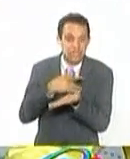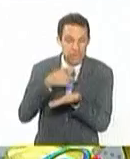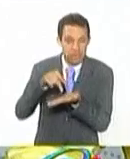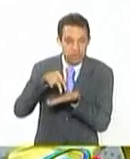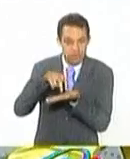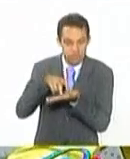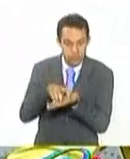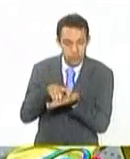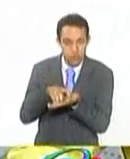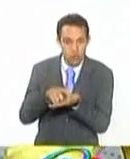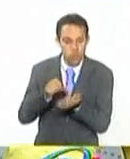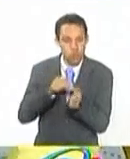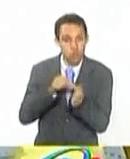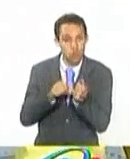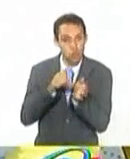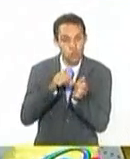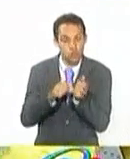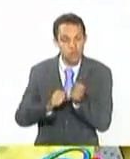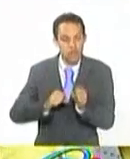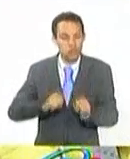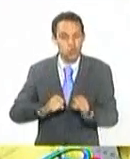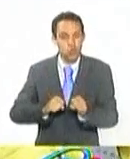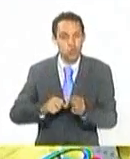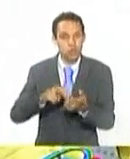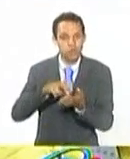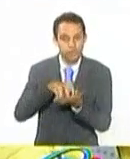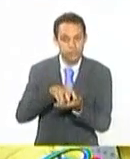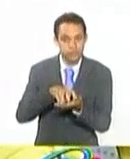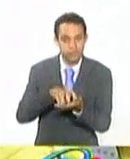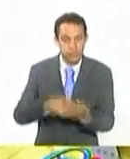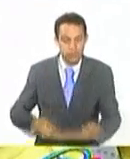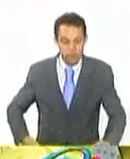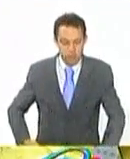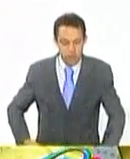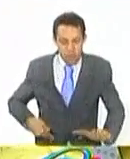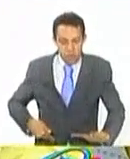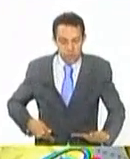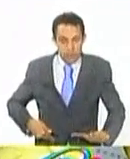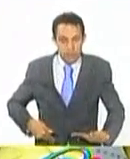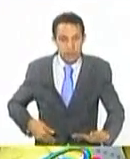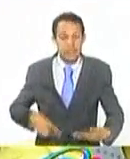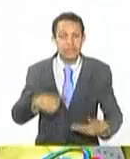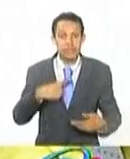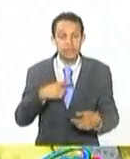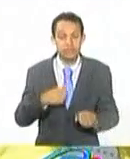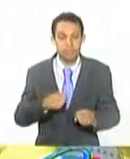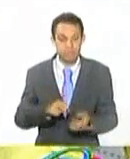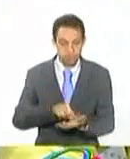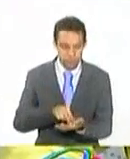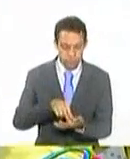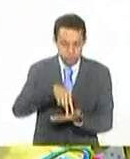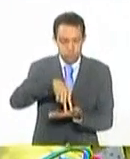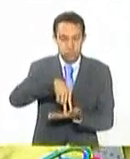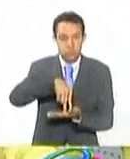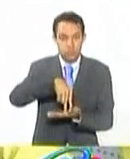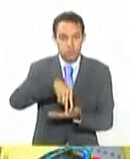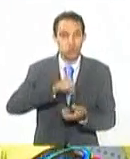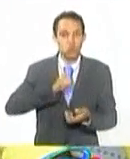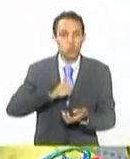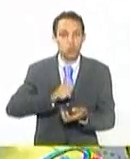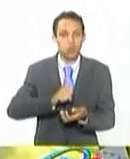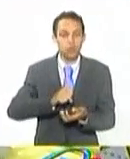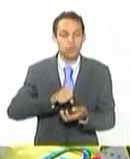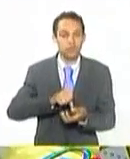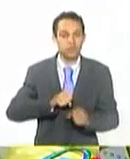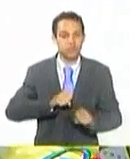muslo se pone duro y todo ese flujo sanguíneo sube al piso pélvico y cuando ustedes ya están de pie y aprietan duro le